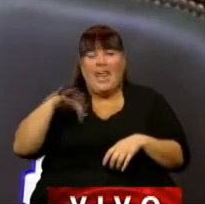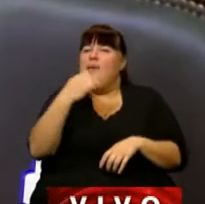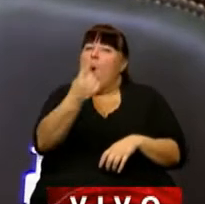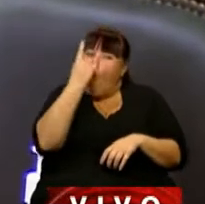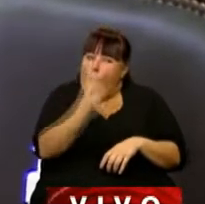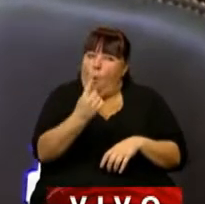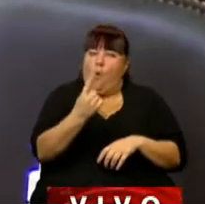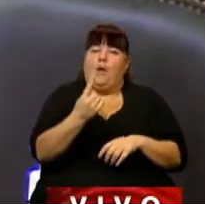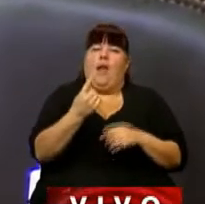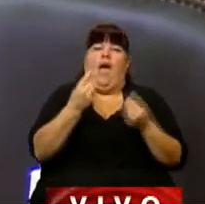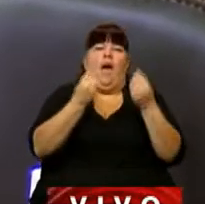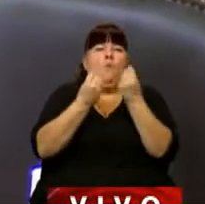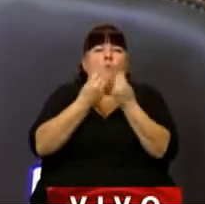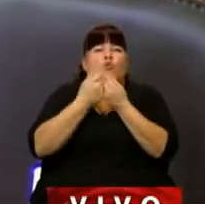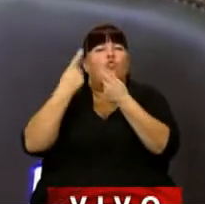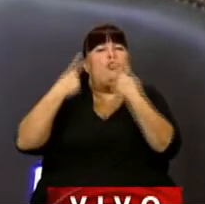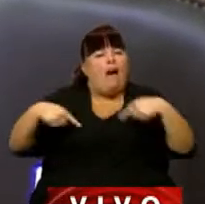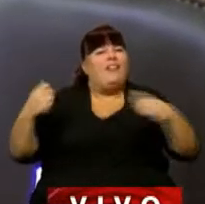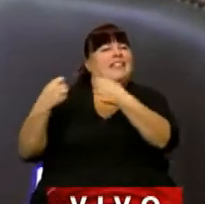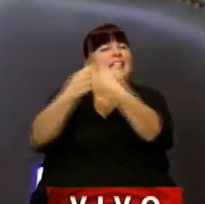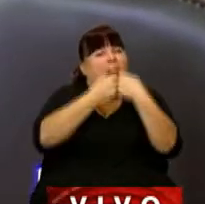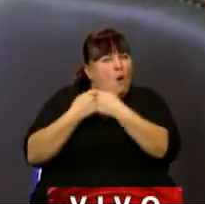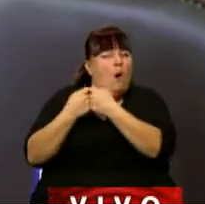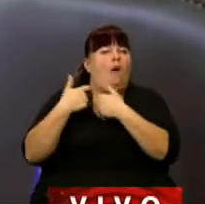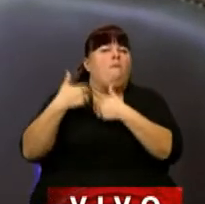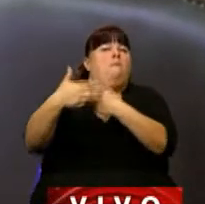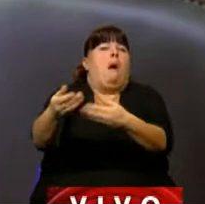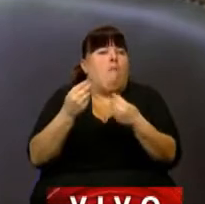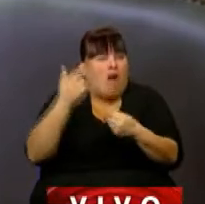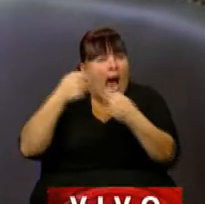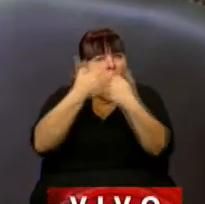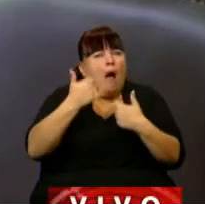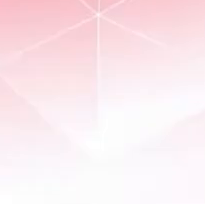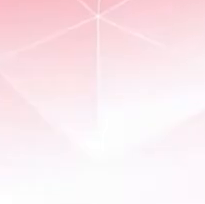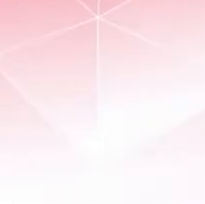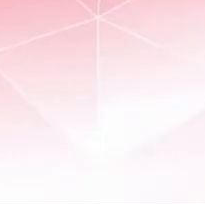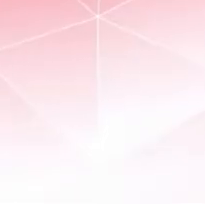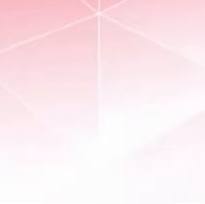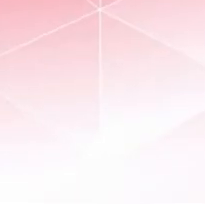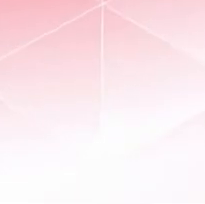tenga tantos niveles de consenso y nos estemos demorando tanto en implementar. Muchas gracias.